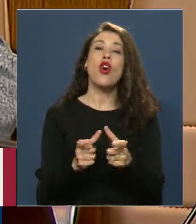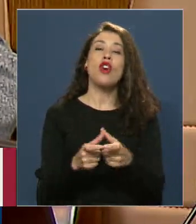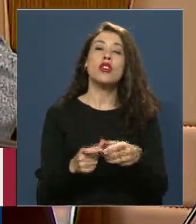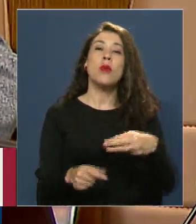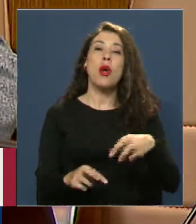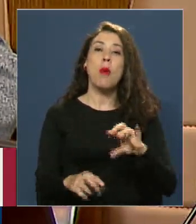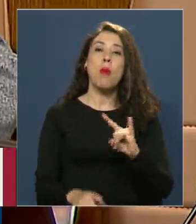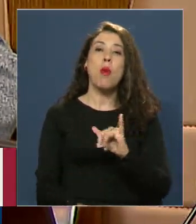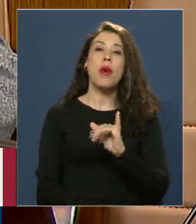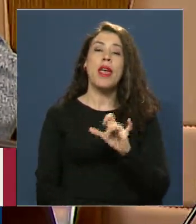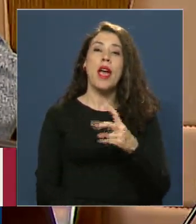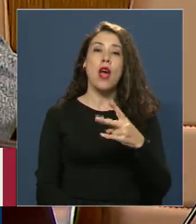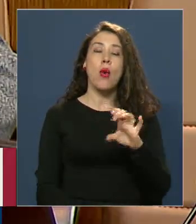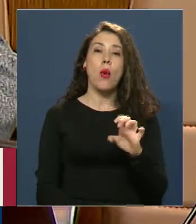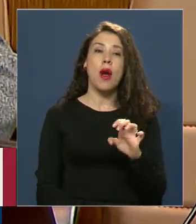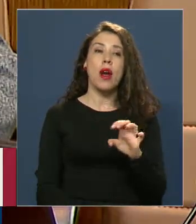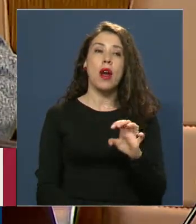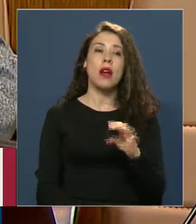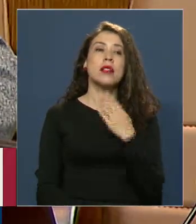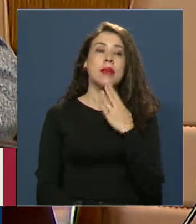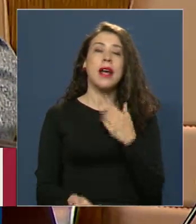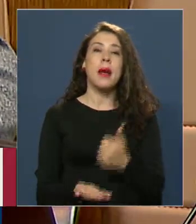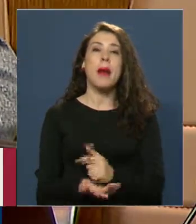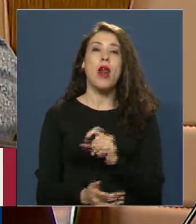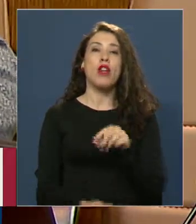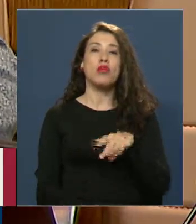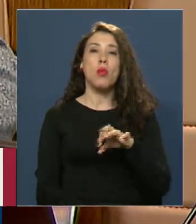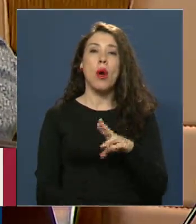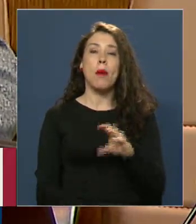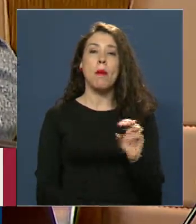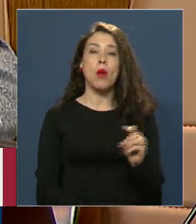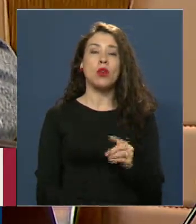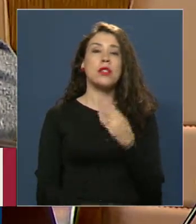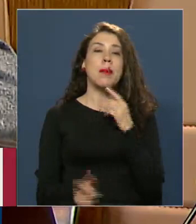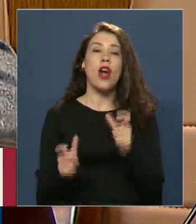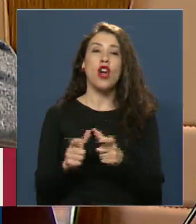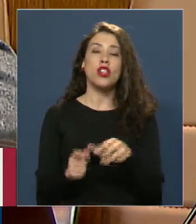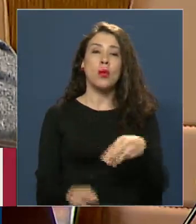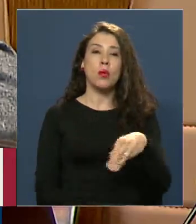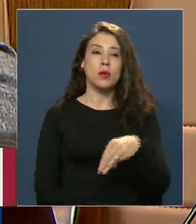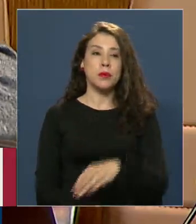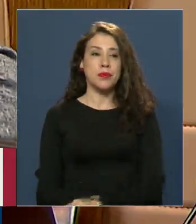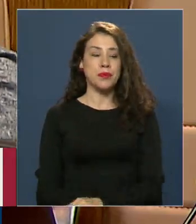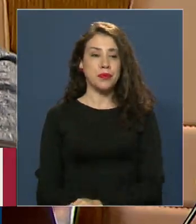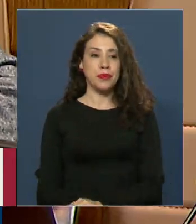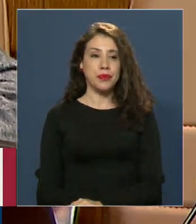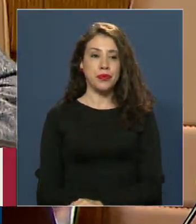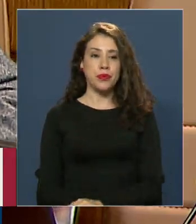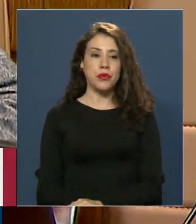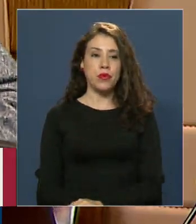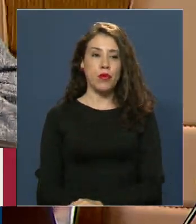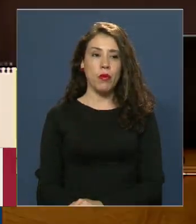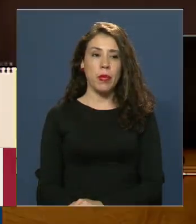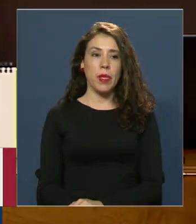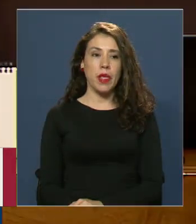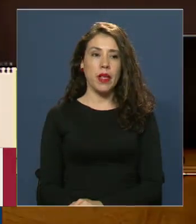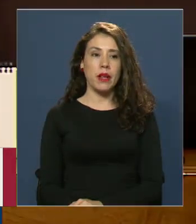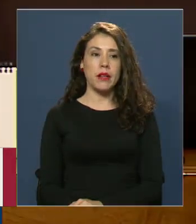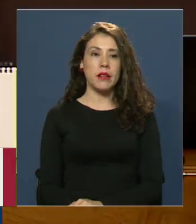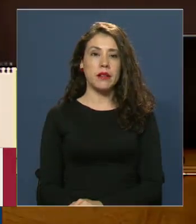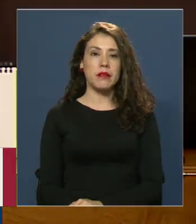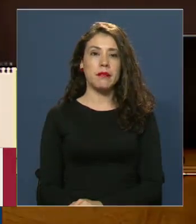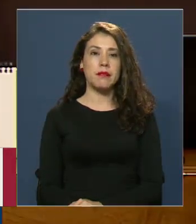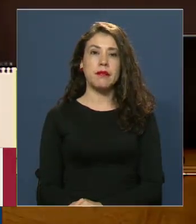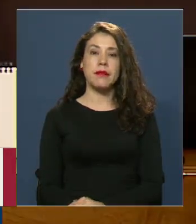Puyehue, y al alcalde de Los Muermos y al Consejo Municipal de Los Muermos también en el caso del primer oficio. Muchas gracias, presidente. Perfecto,